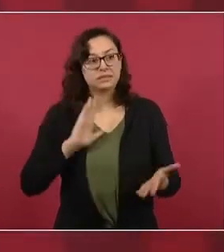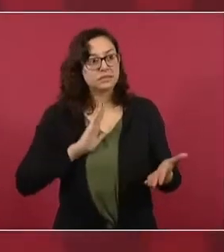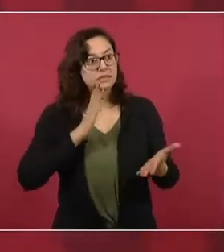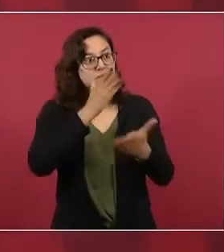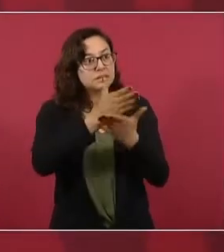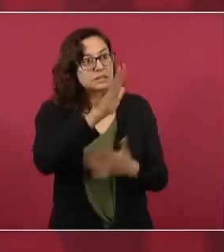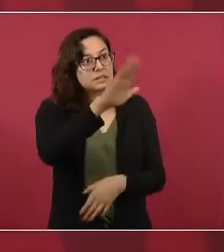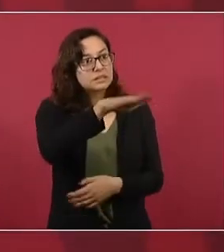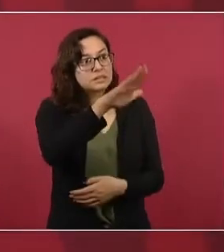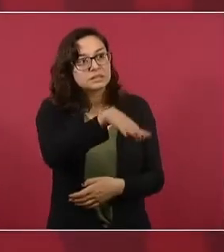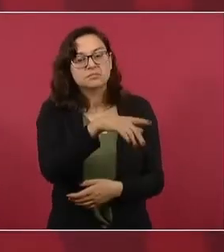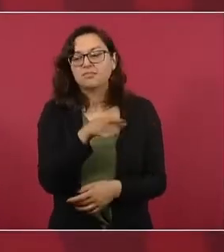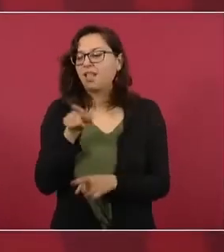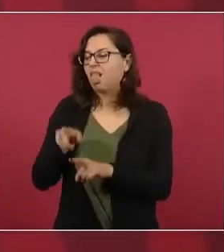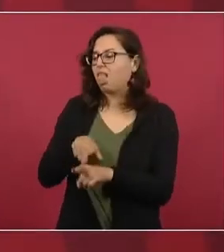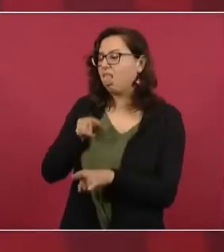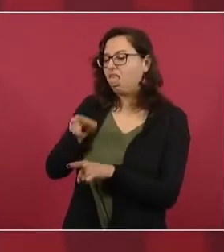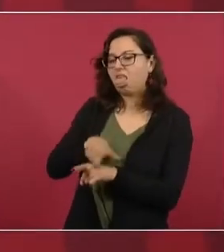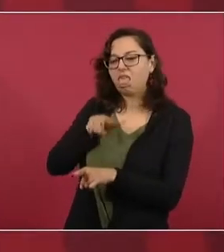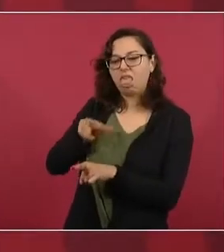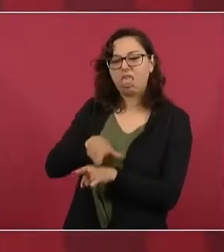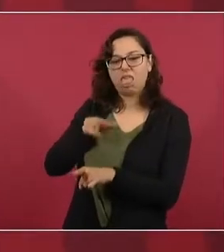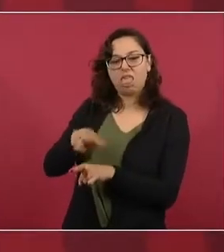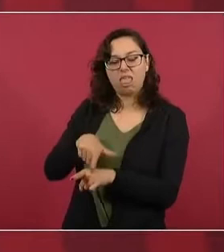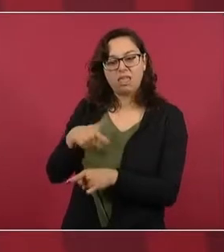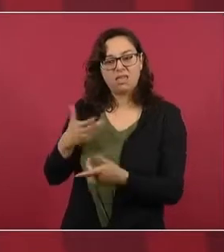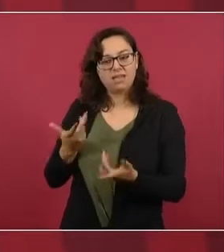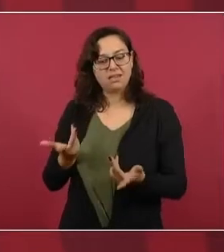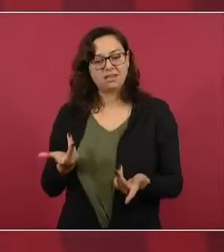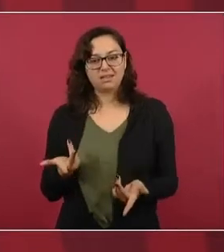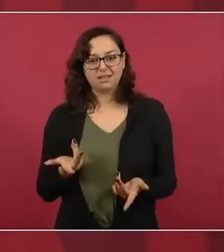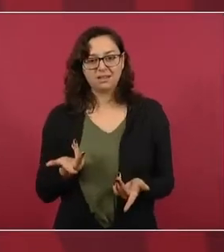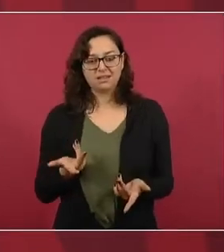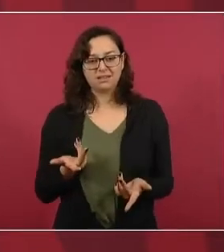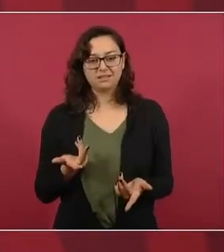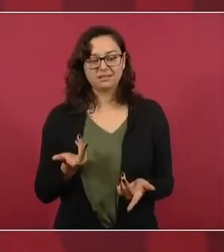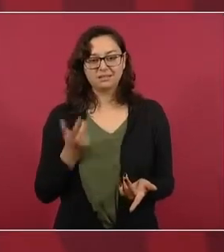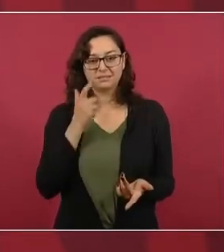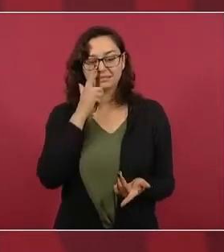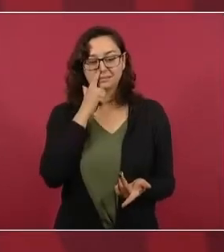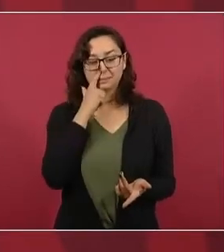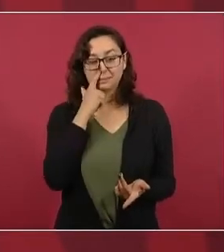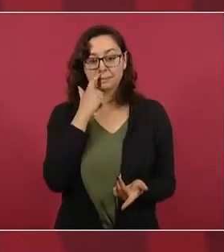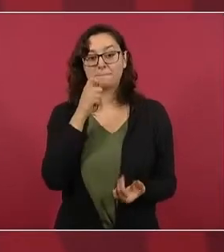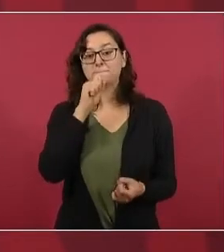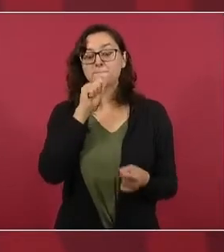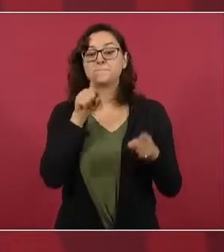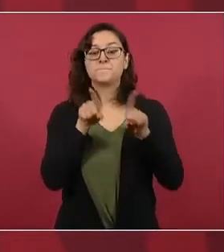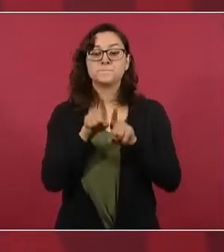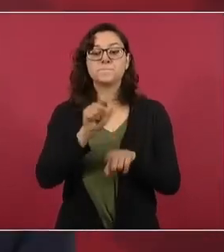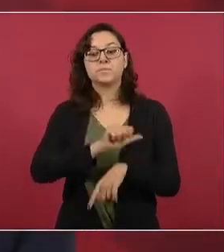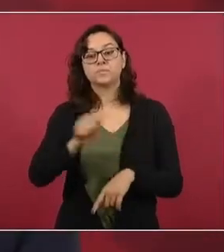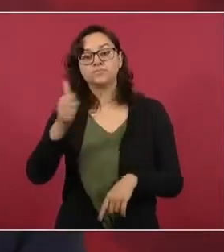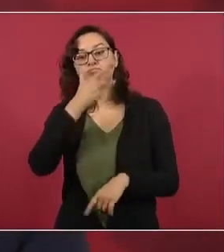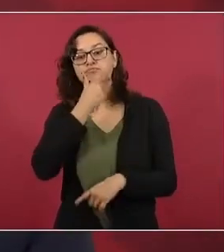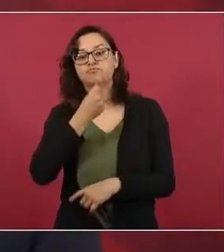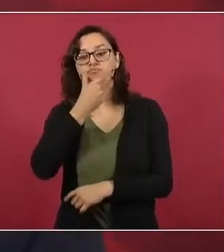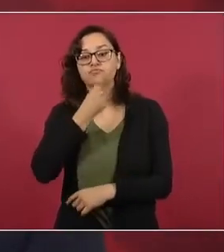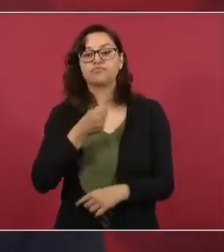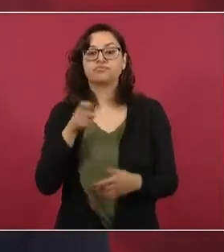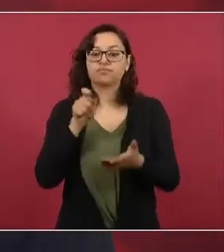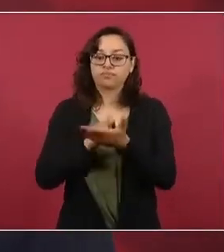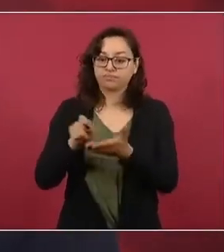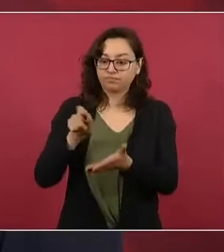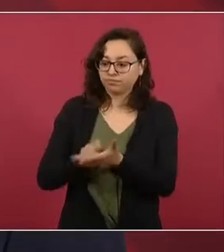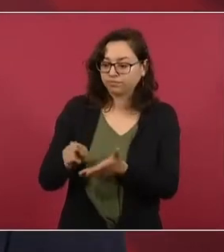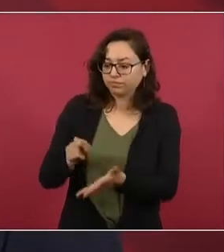burlándose de ellos. Otro escritor que estuvo en un tiempo con nosotros y que